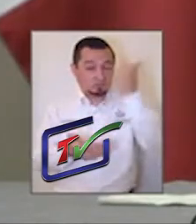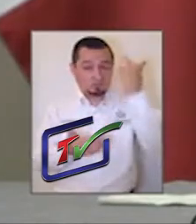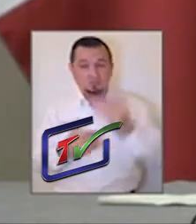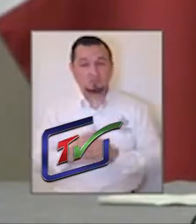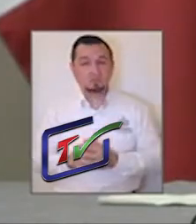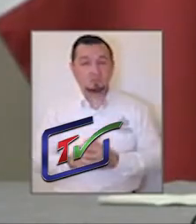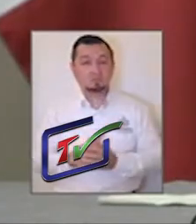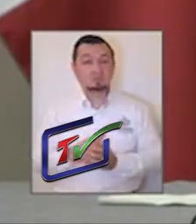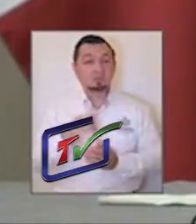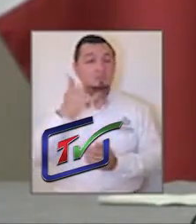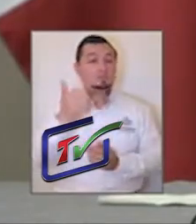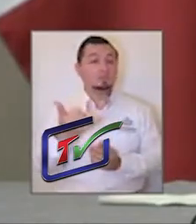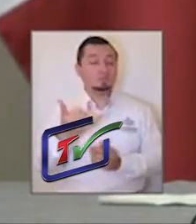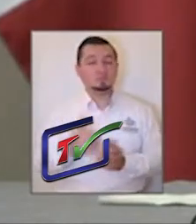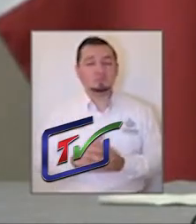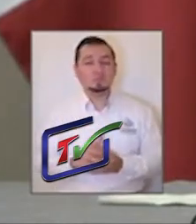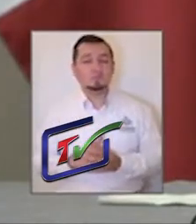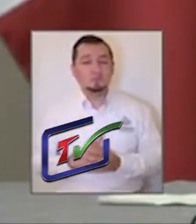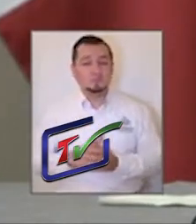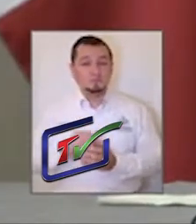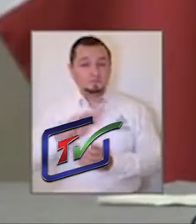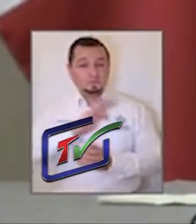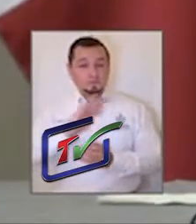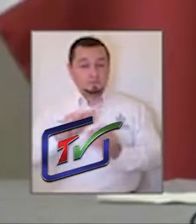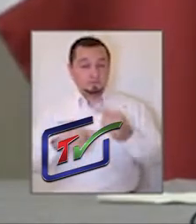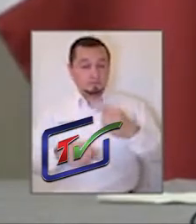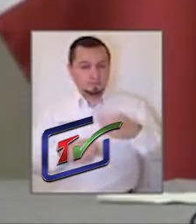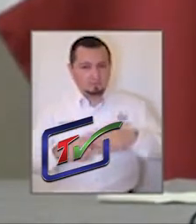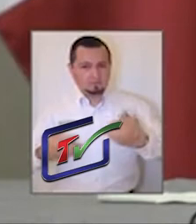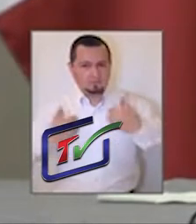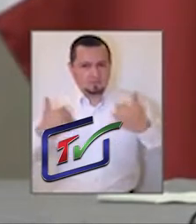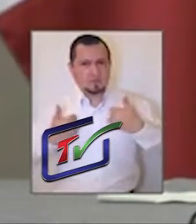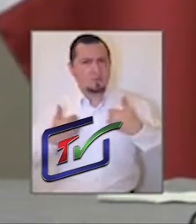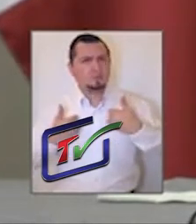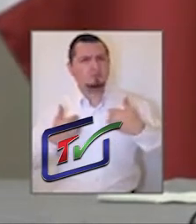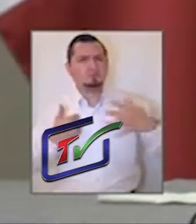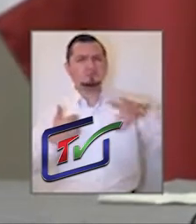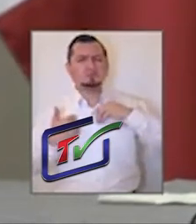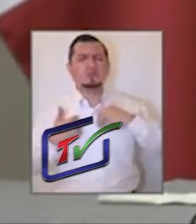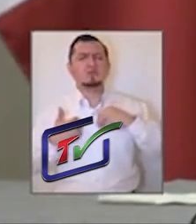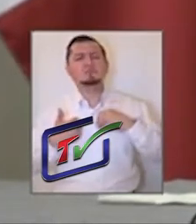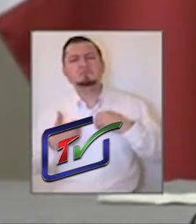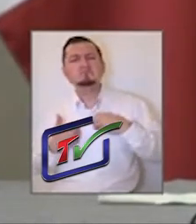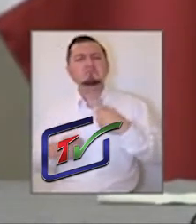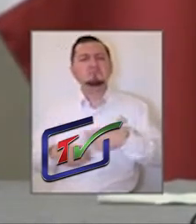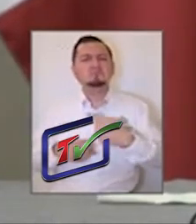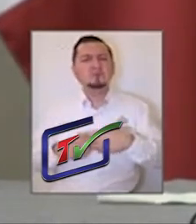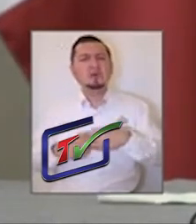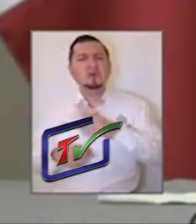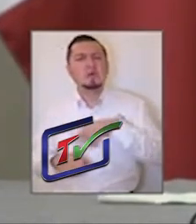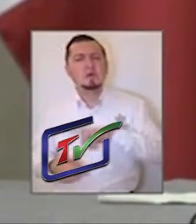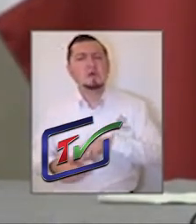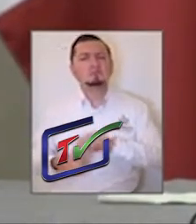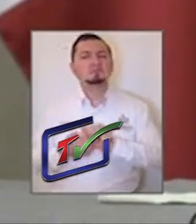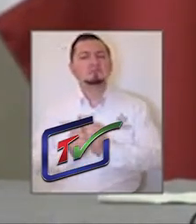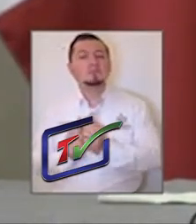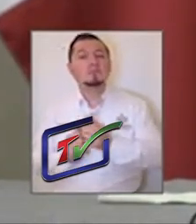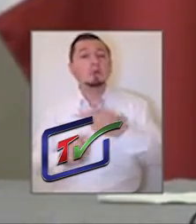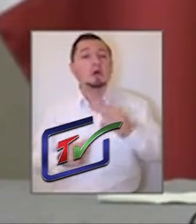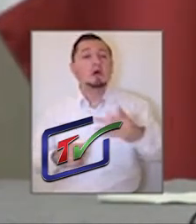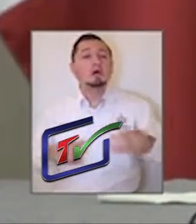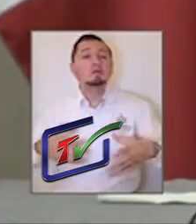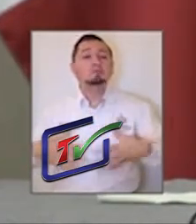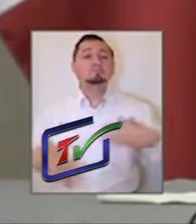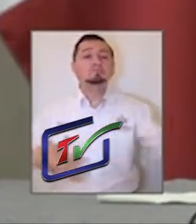el riesgo es enorme, que cuando los jóvenes se contagian, tal vez salen adelante sin mayor problema, pero están